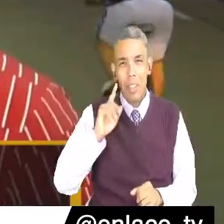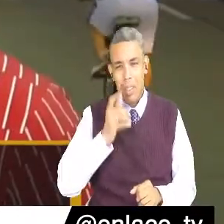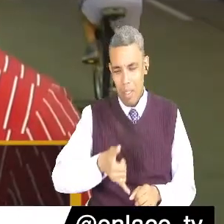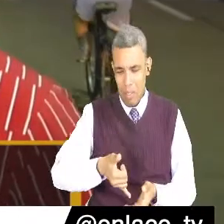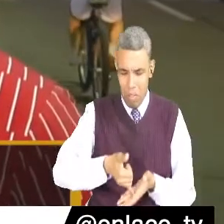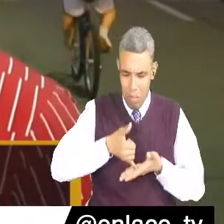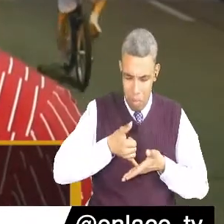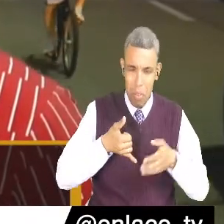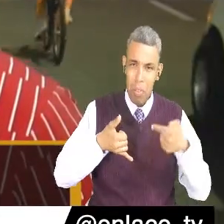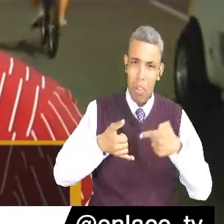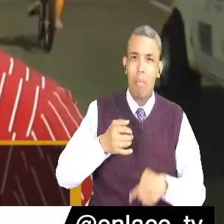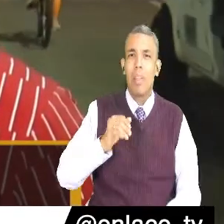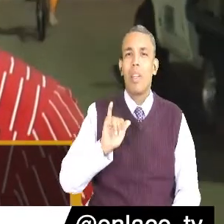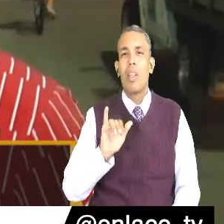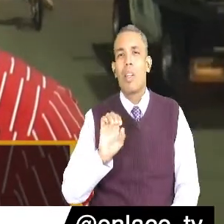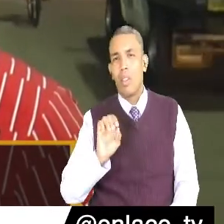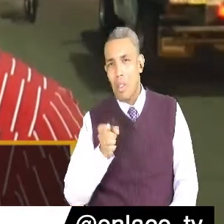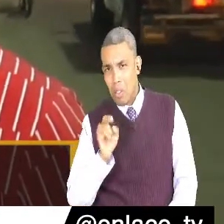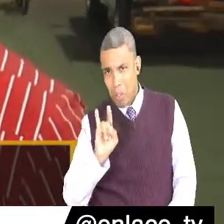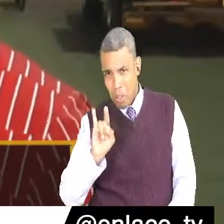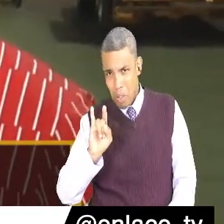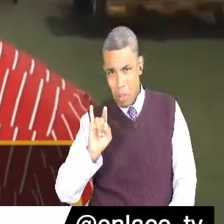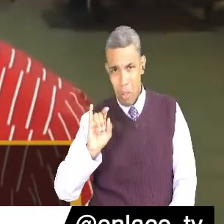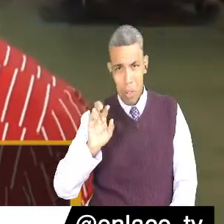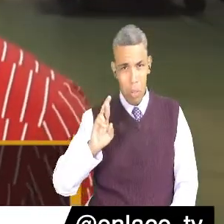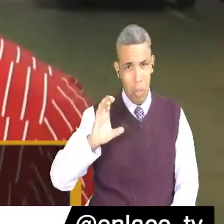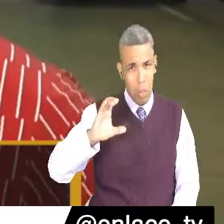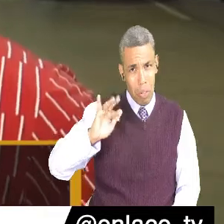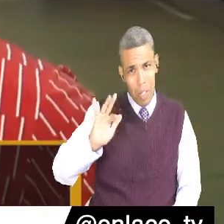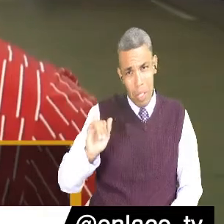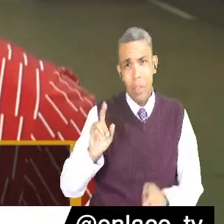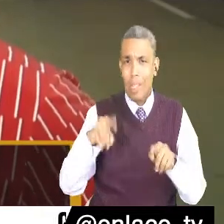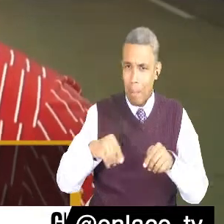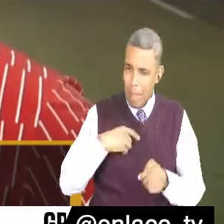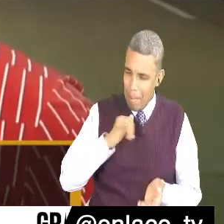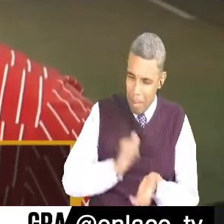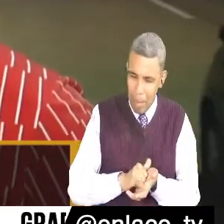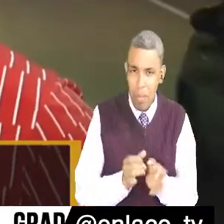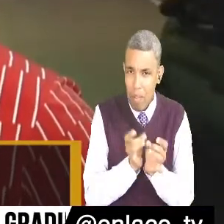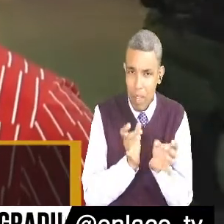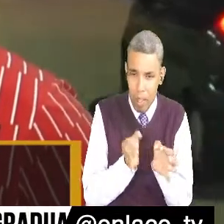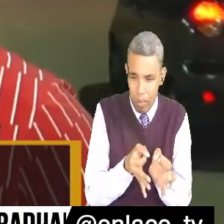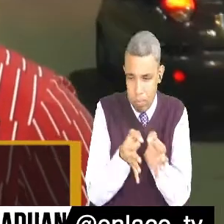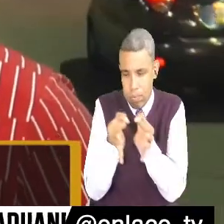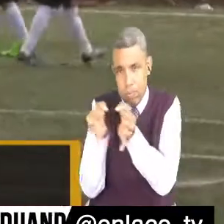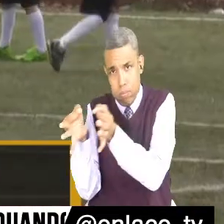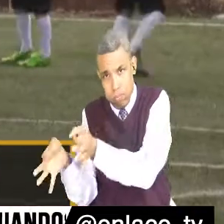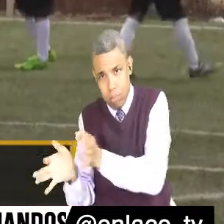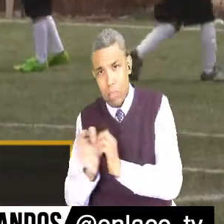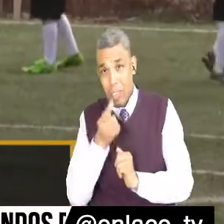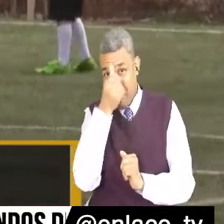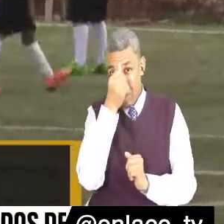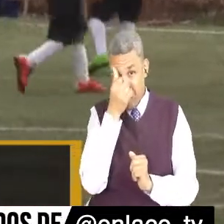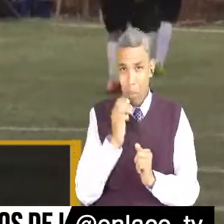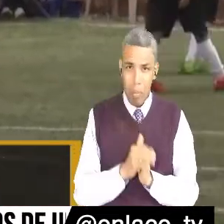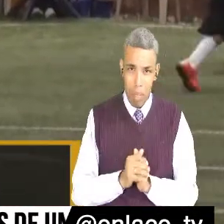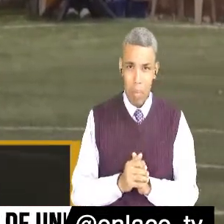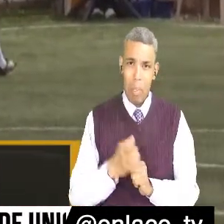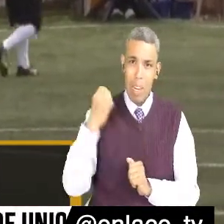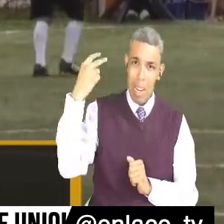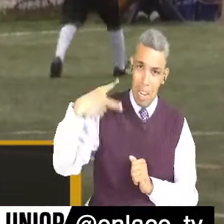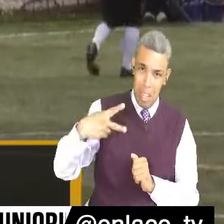Domingo también se aplazó y el próximo domingo que viene se va a realizar la segunda ronda de eliminación directa